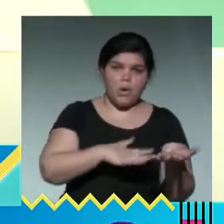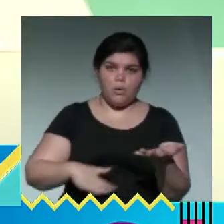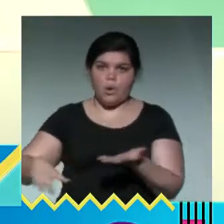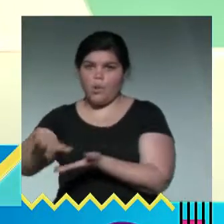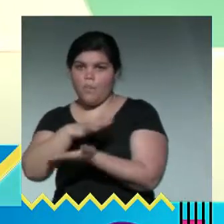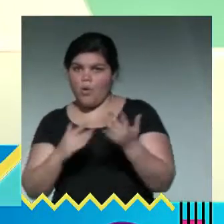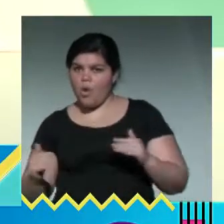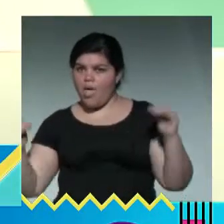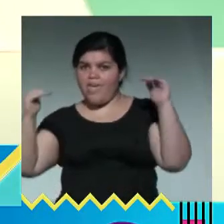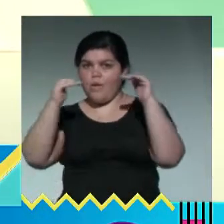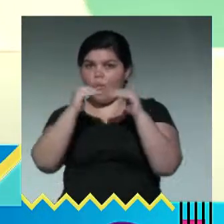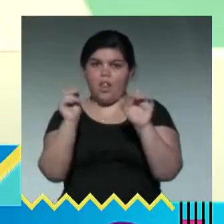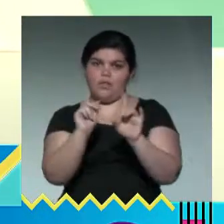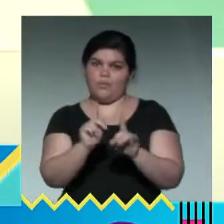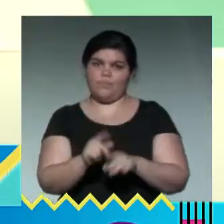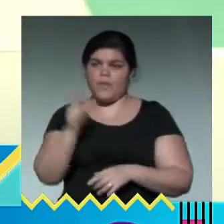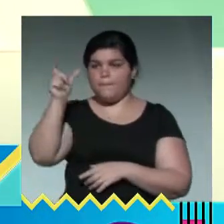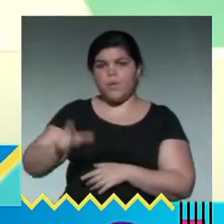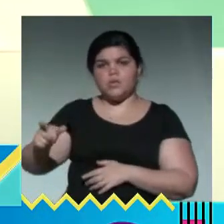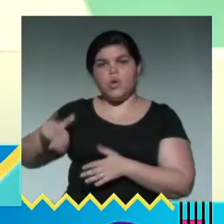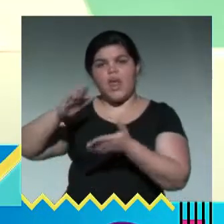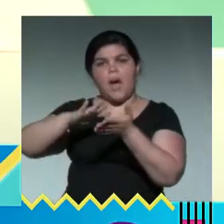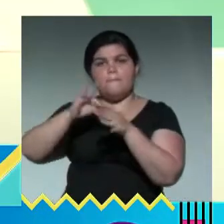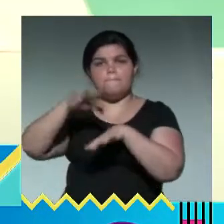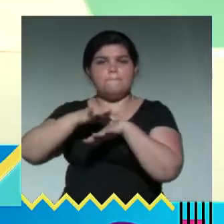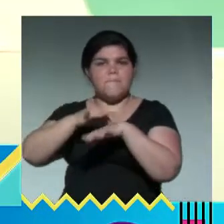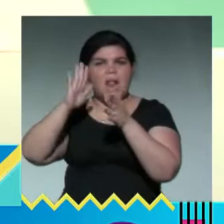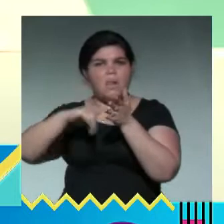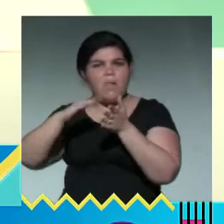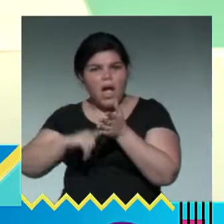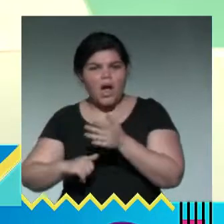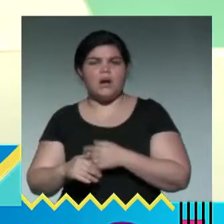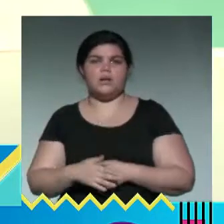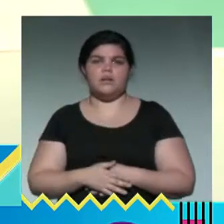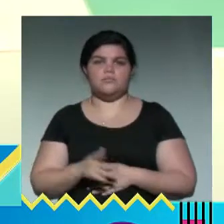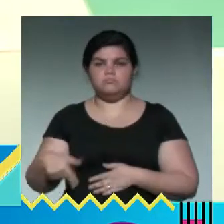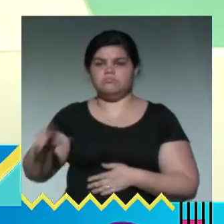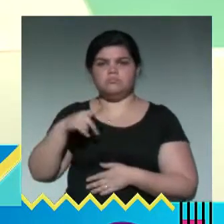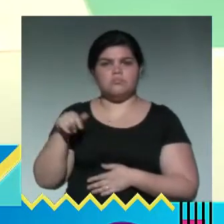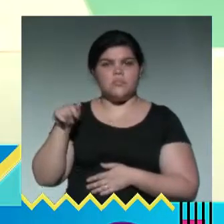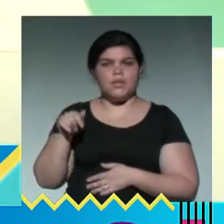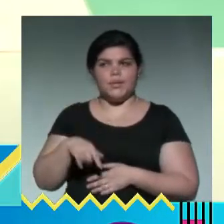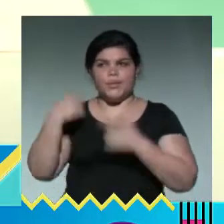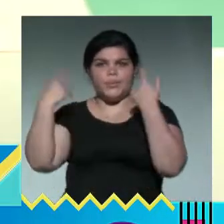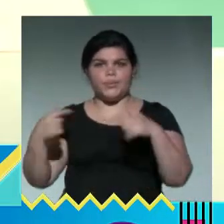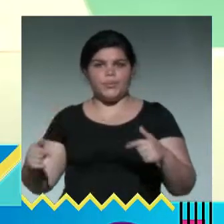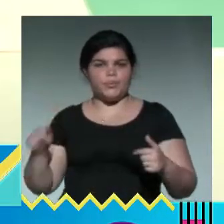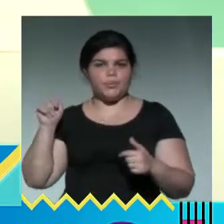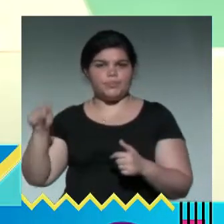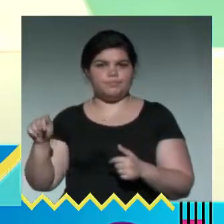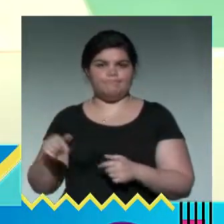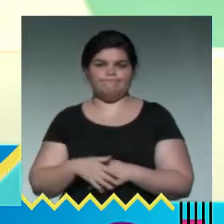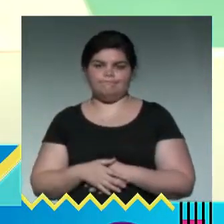fuerzas simétricas. El hombre blanco, el hombre occidental traía una serie de elementos que rápidamente le